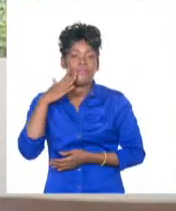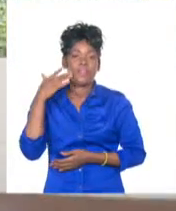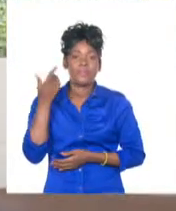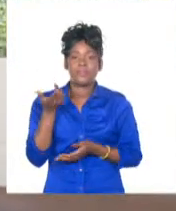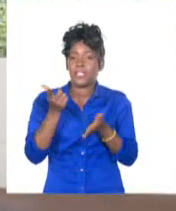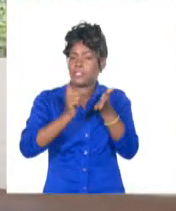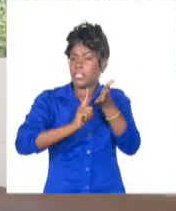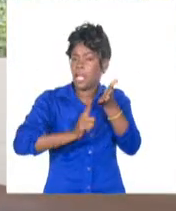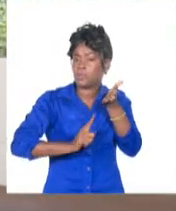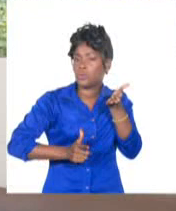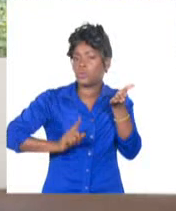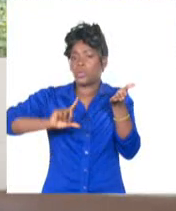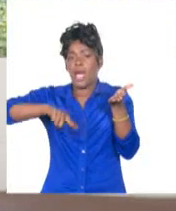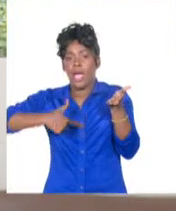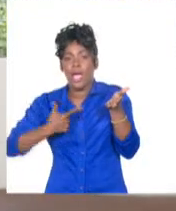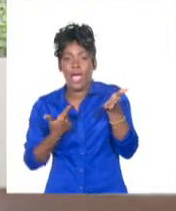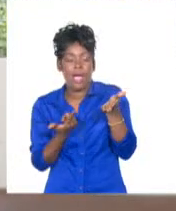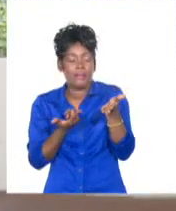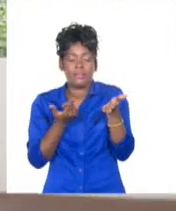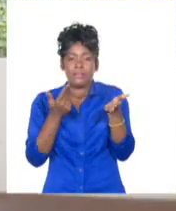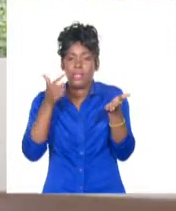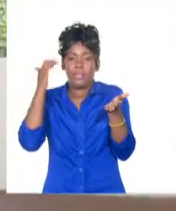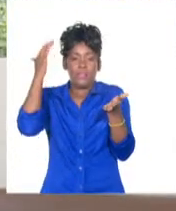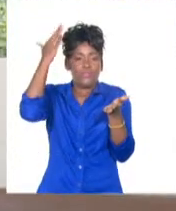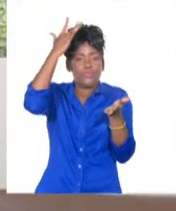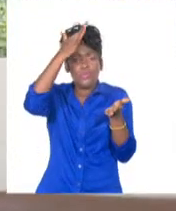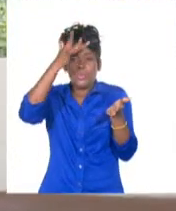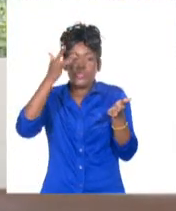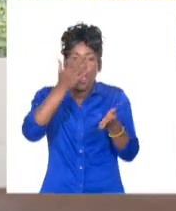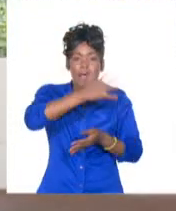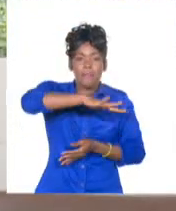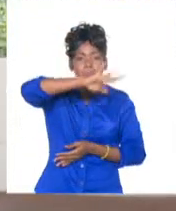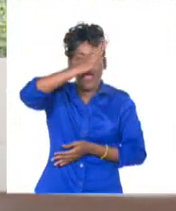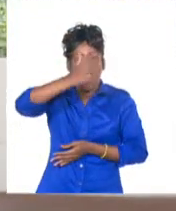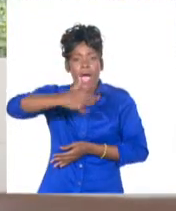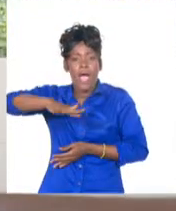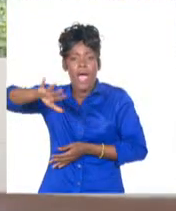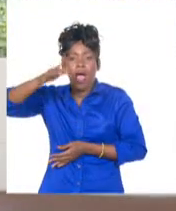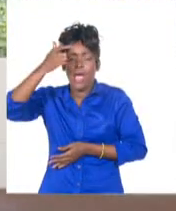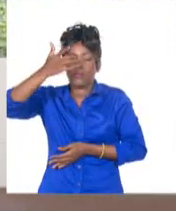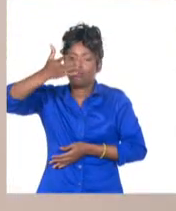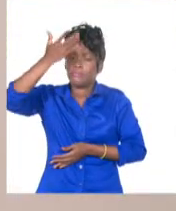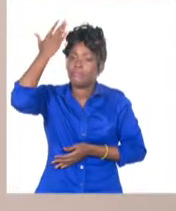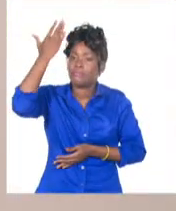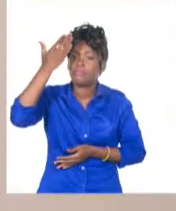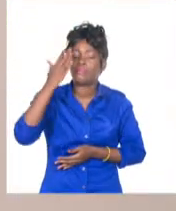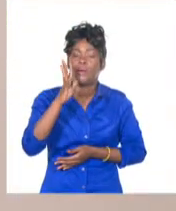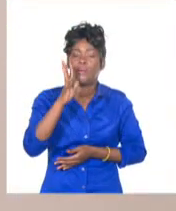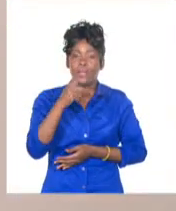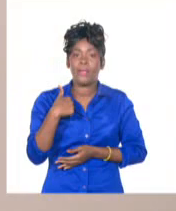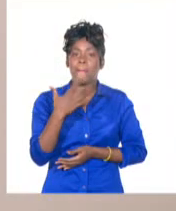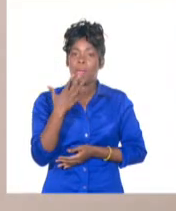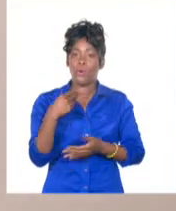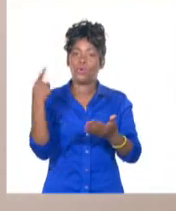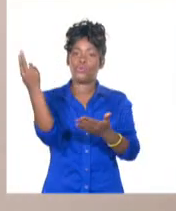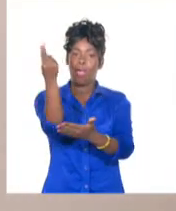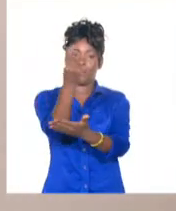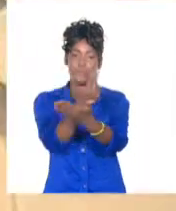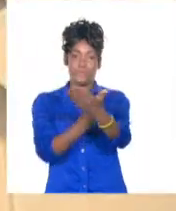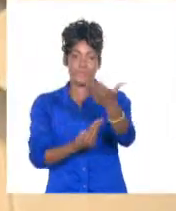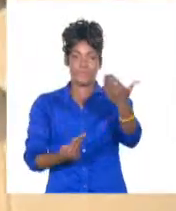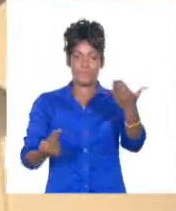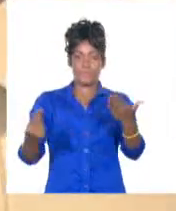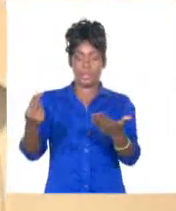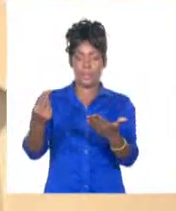es infinita la manera en que se ha tratado la insularidad. Hasta el mes de agosto el público